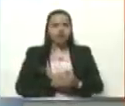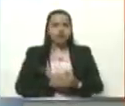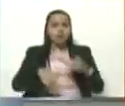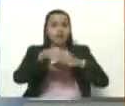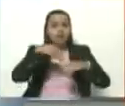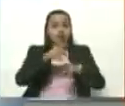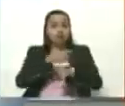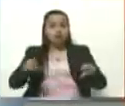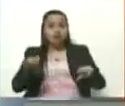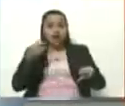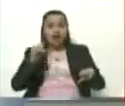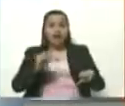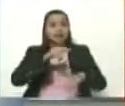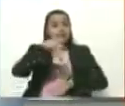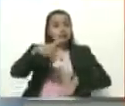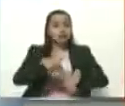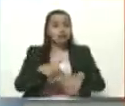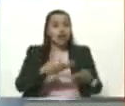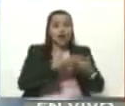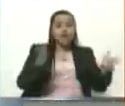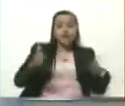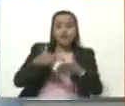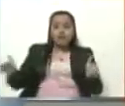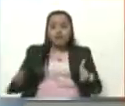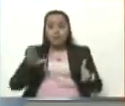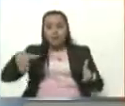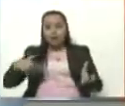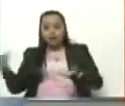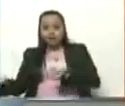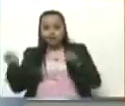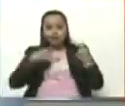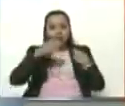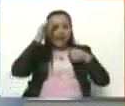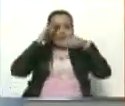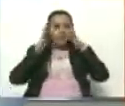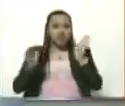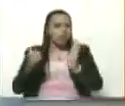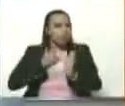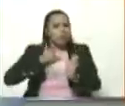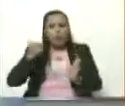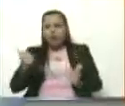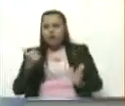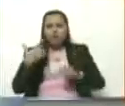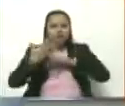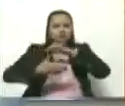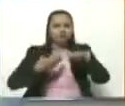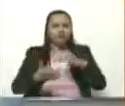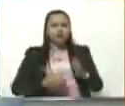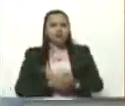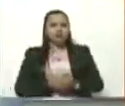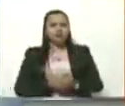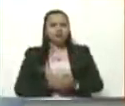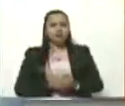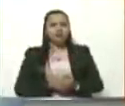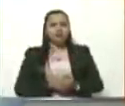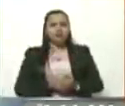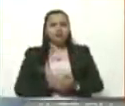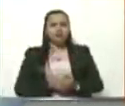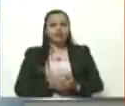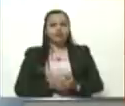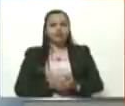público a escala nacional estuvieron abiertas para atender los casos como sigue obviamente